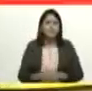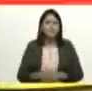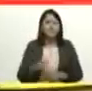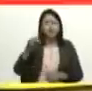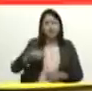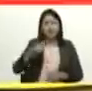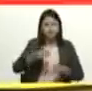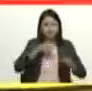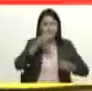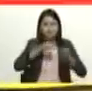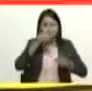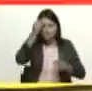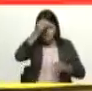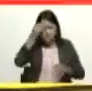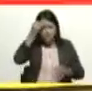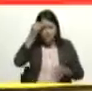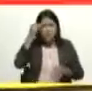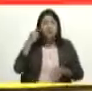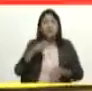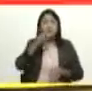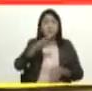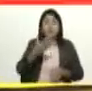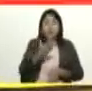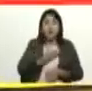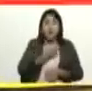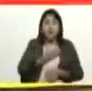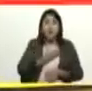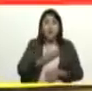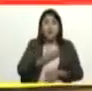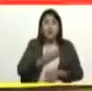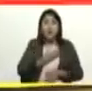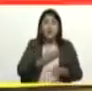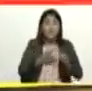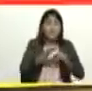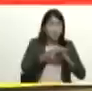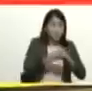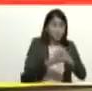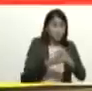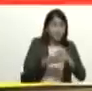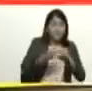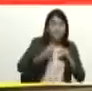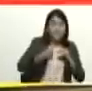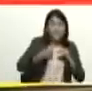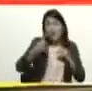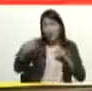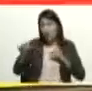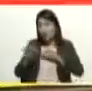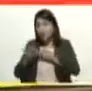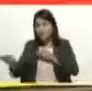hoy, de gente que es alcalde en un municipio y vive en otro municipio, presidente. Vivió en otro municipio.